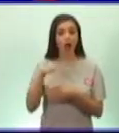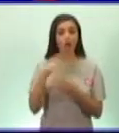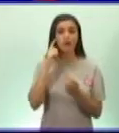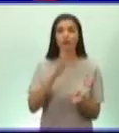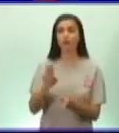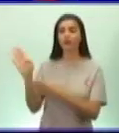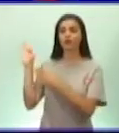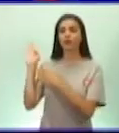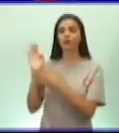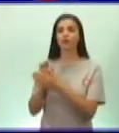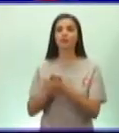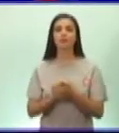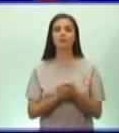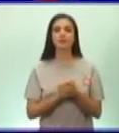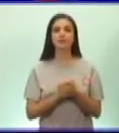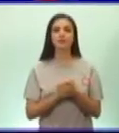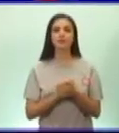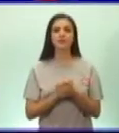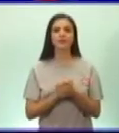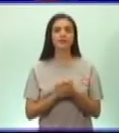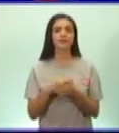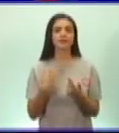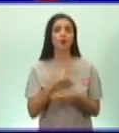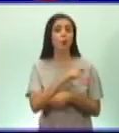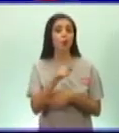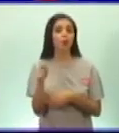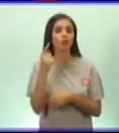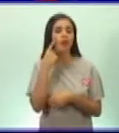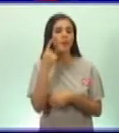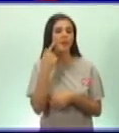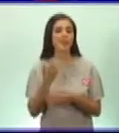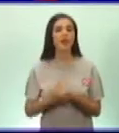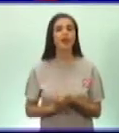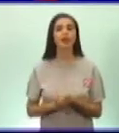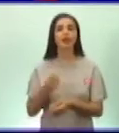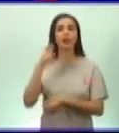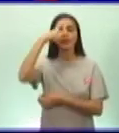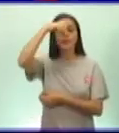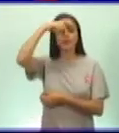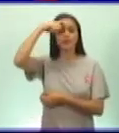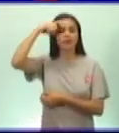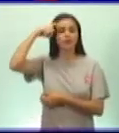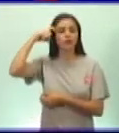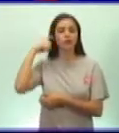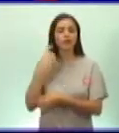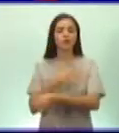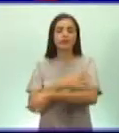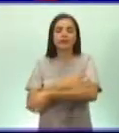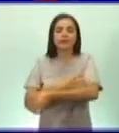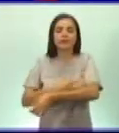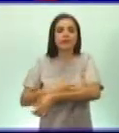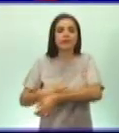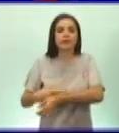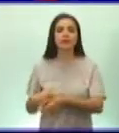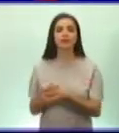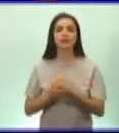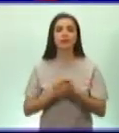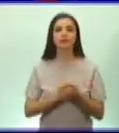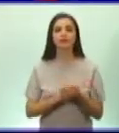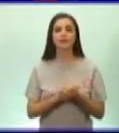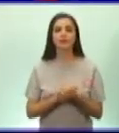una diapo donde ustedes verán el sudor que está expulsado a través de la piel.